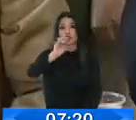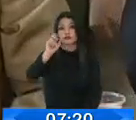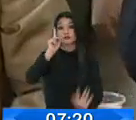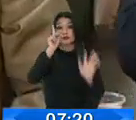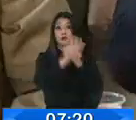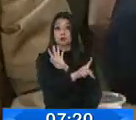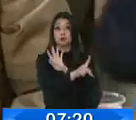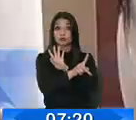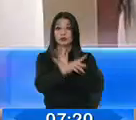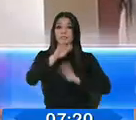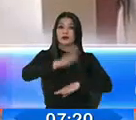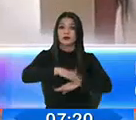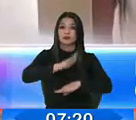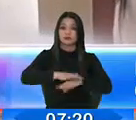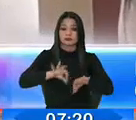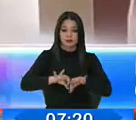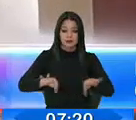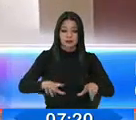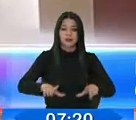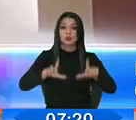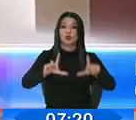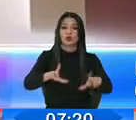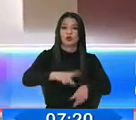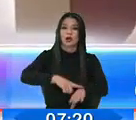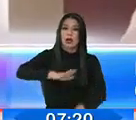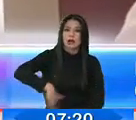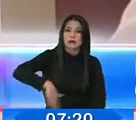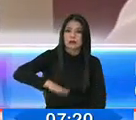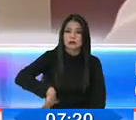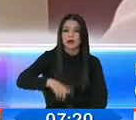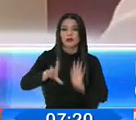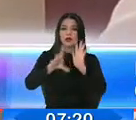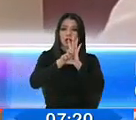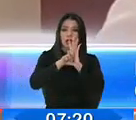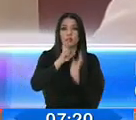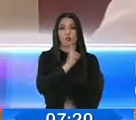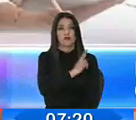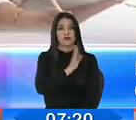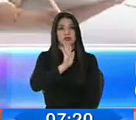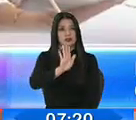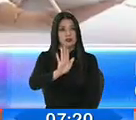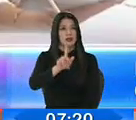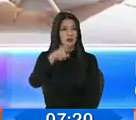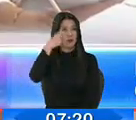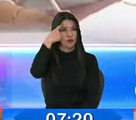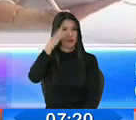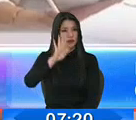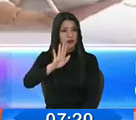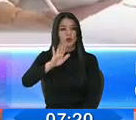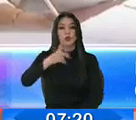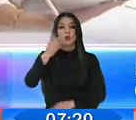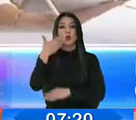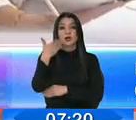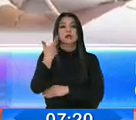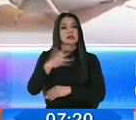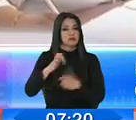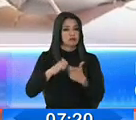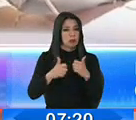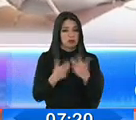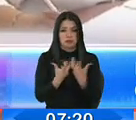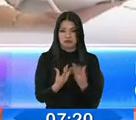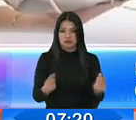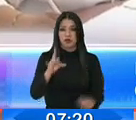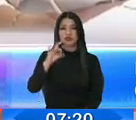denuncias por el atraso en la entrega de títulos de jurisprudencia de la Universidad Estatal, han superado los problemas en